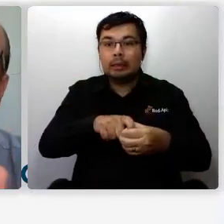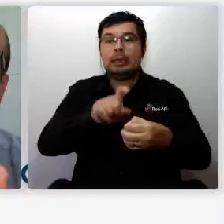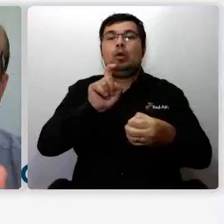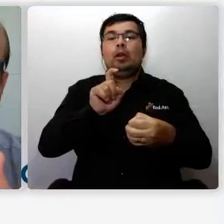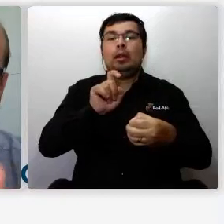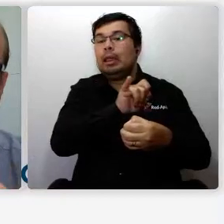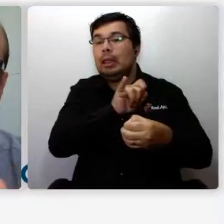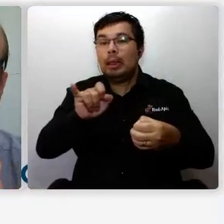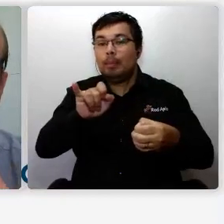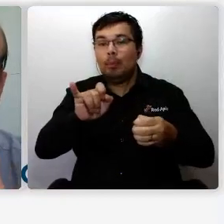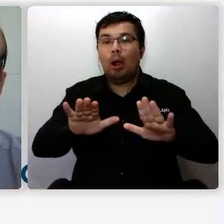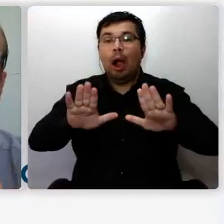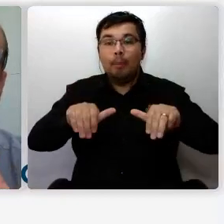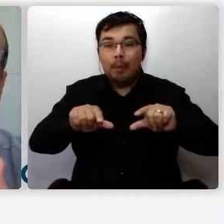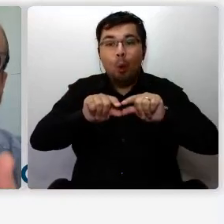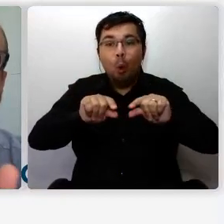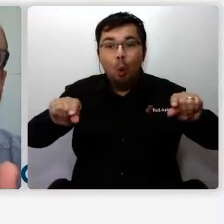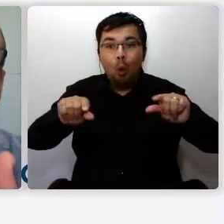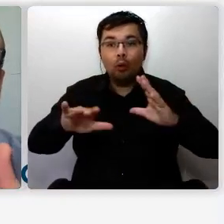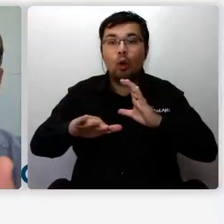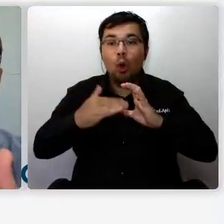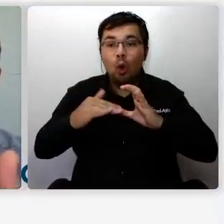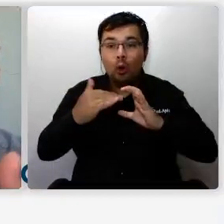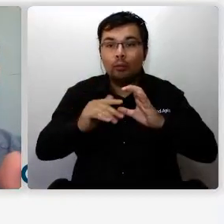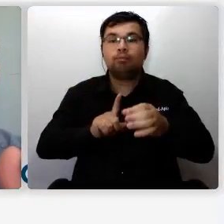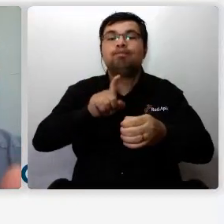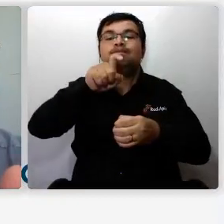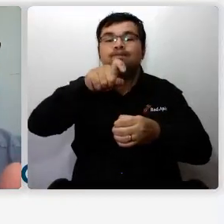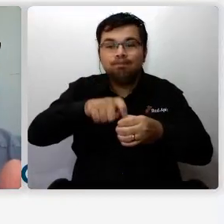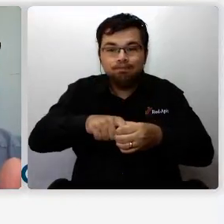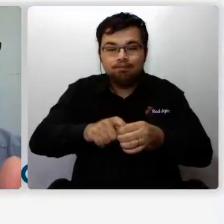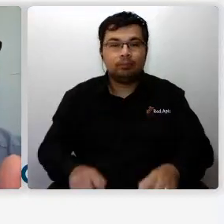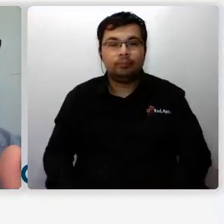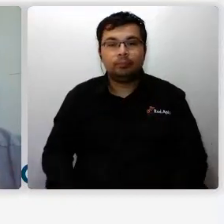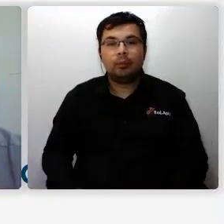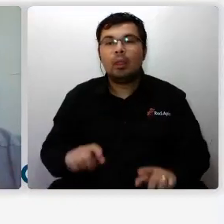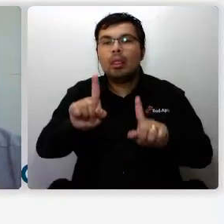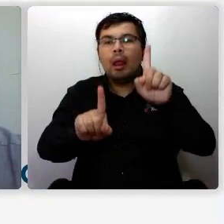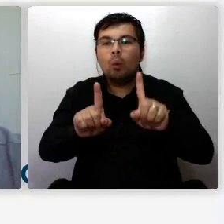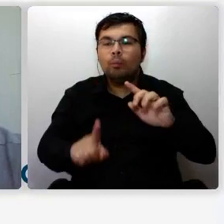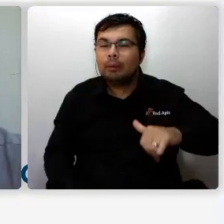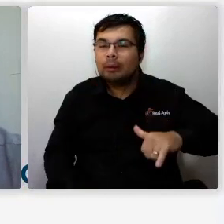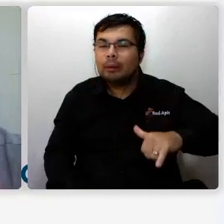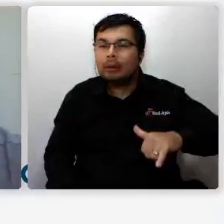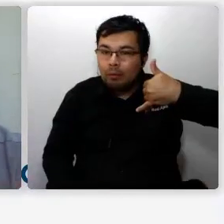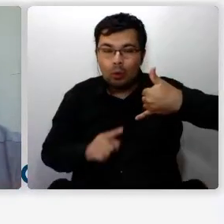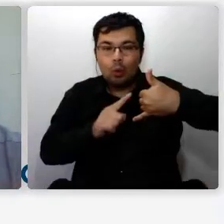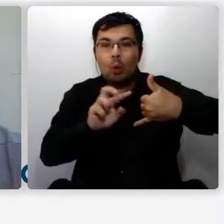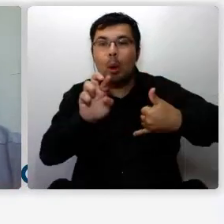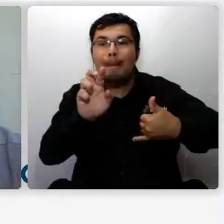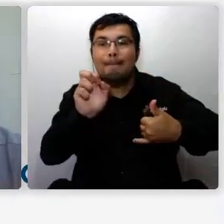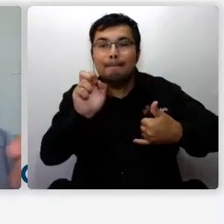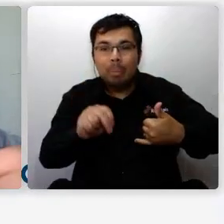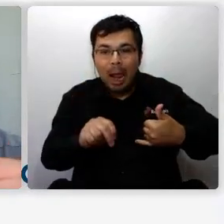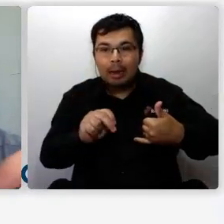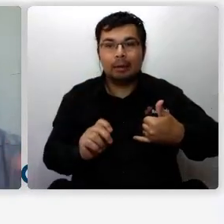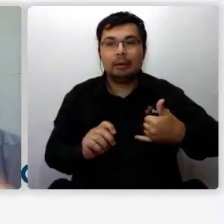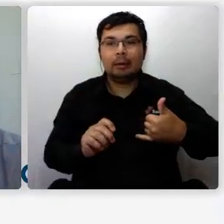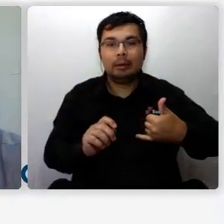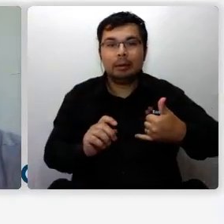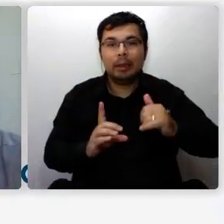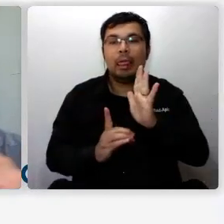vuelvan a conectar, si es posible, de algún dispositivo que tengan algún plan de datos contratado. ¿Qué es un plan de datos? Nuestros celulares, esos